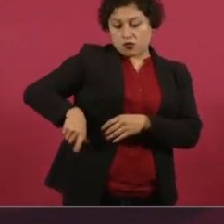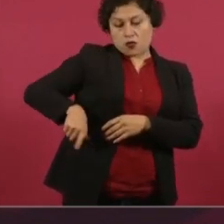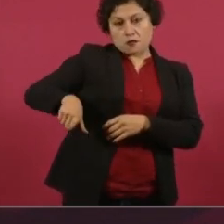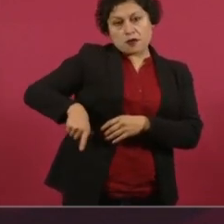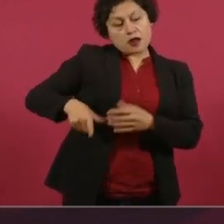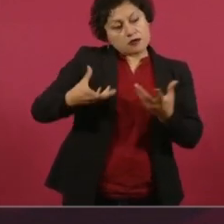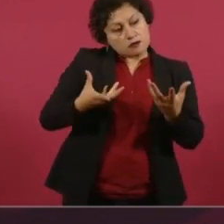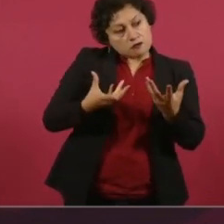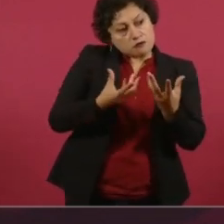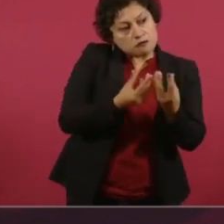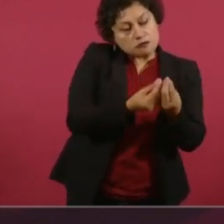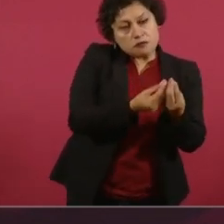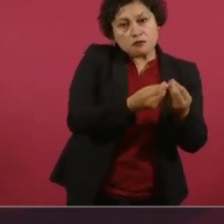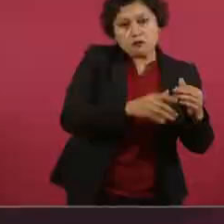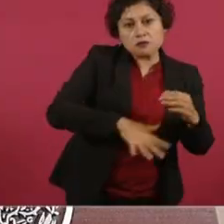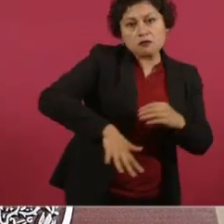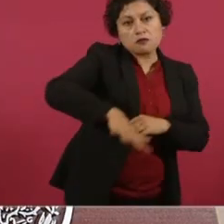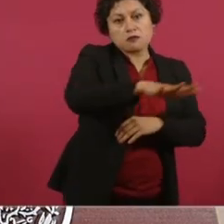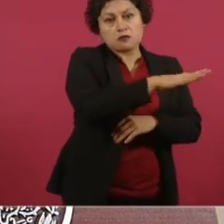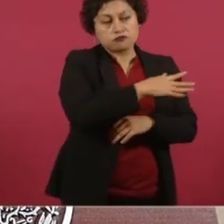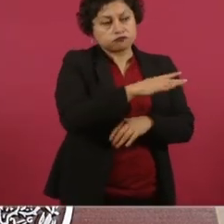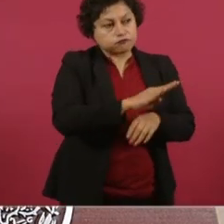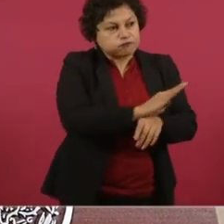y eso no ha existido.